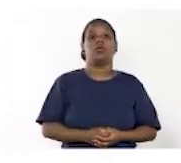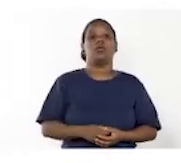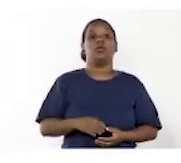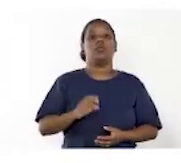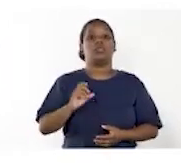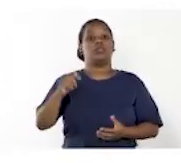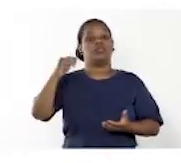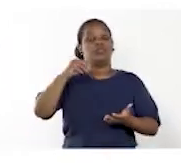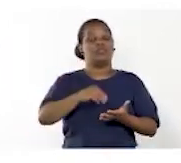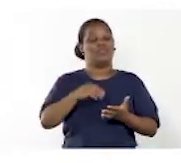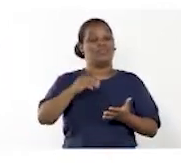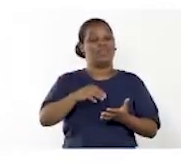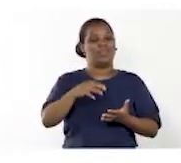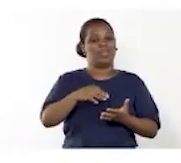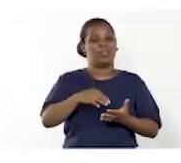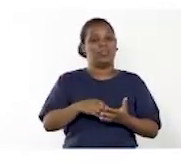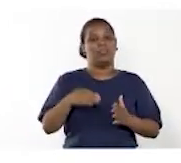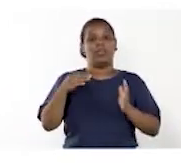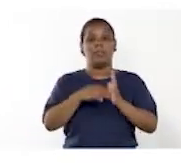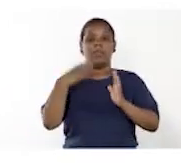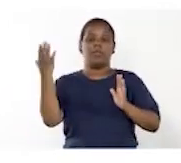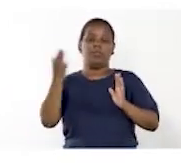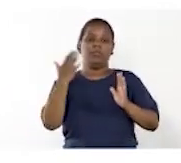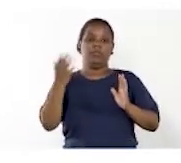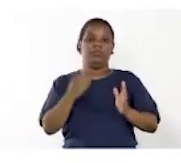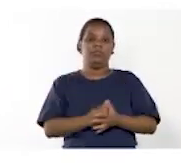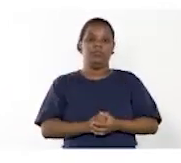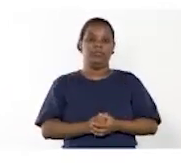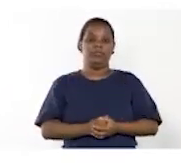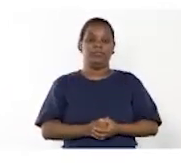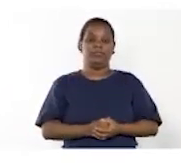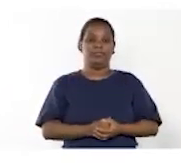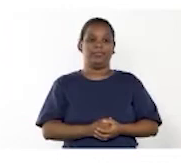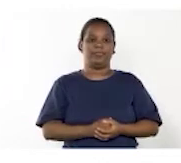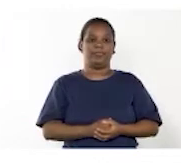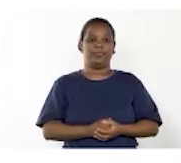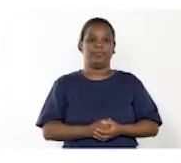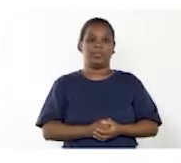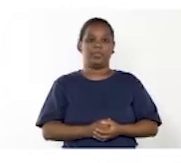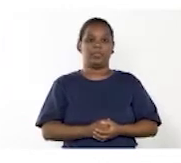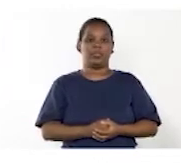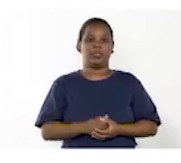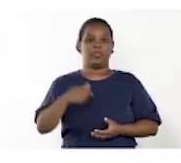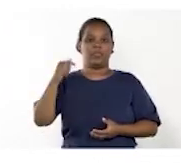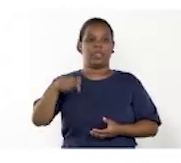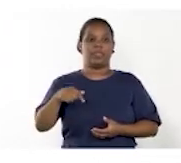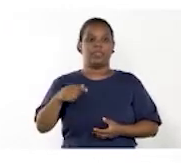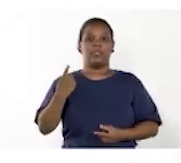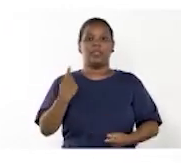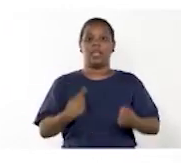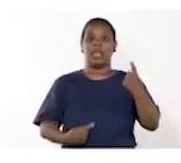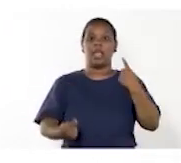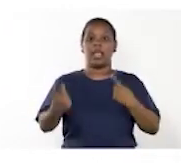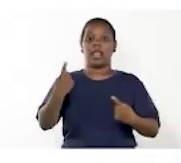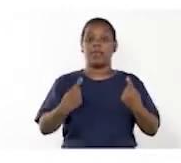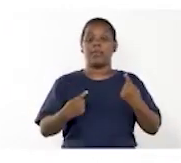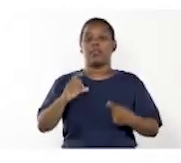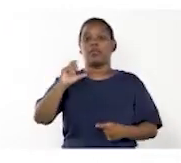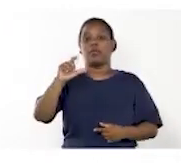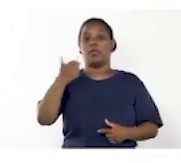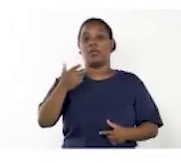su incidencia en el medio ambiente. En este elemento del cual estamos